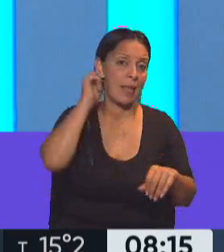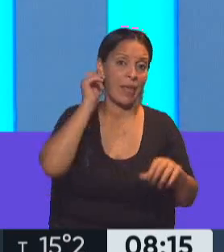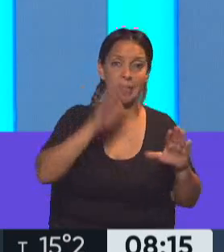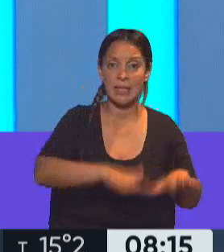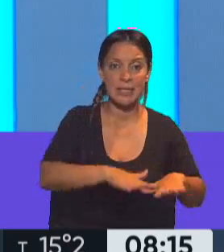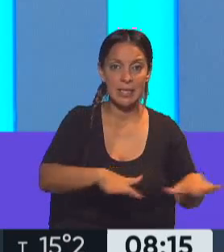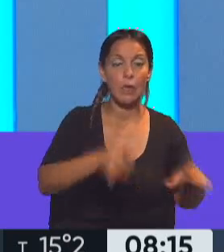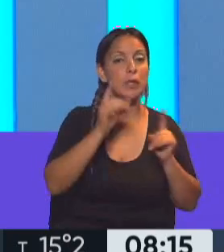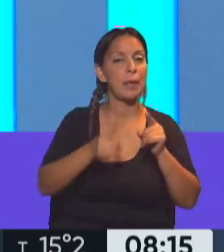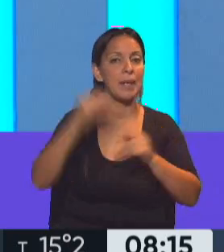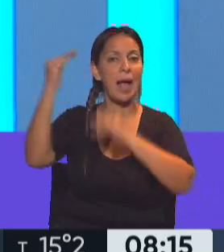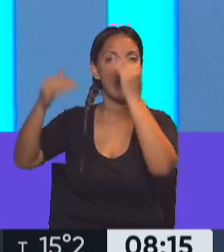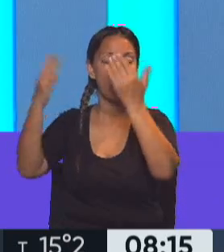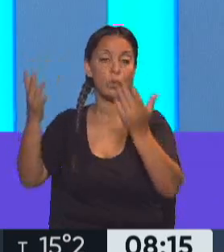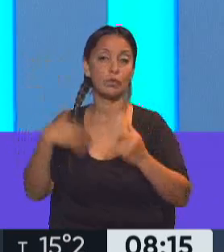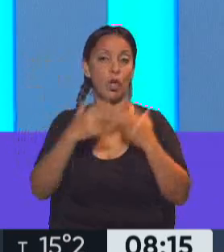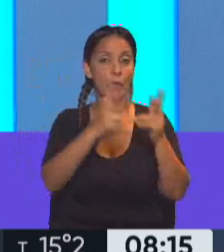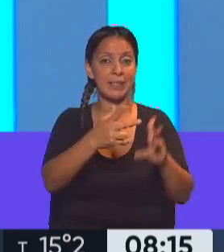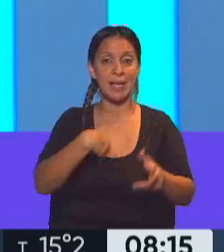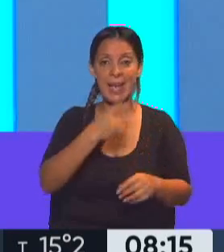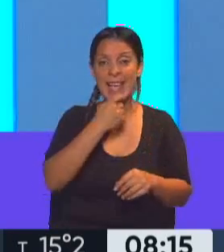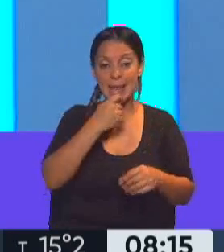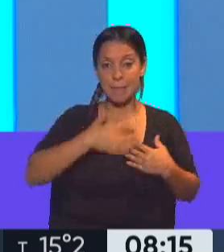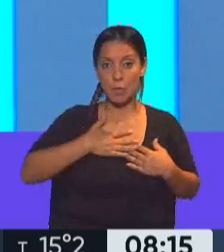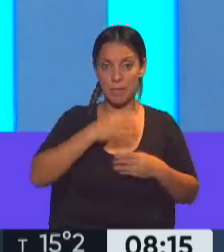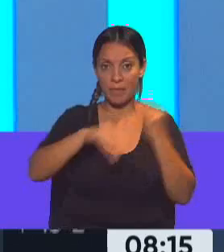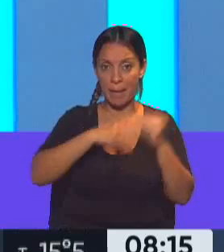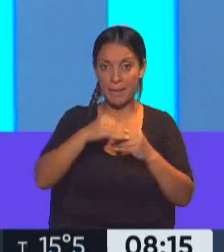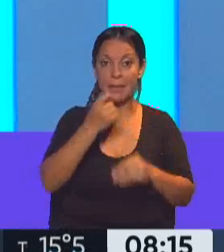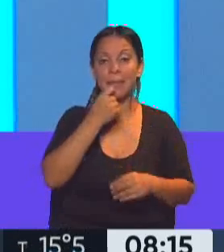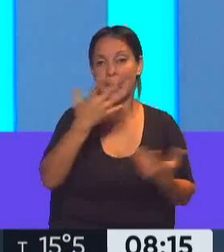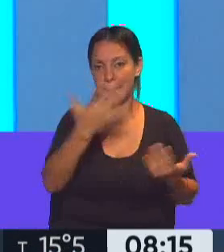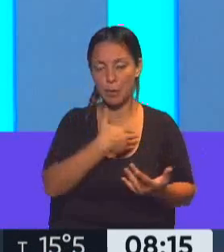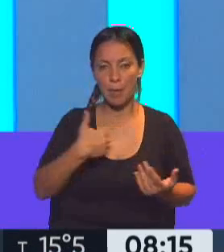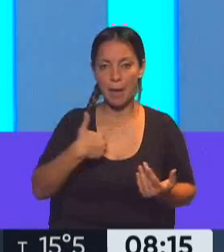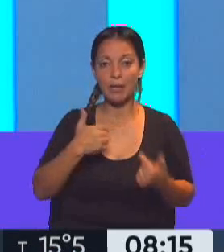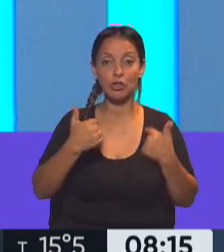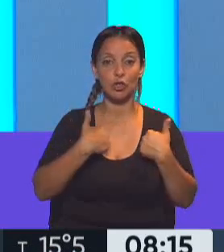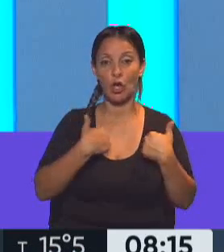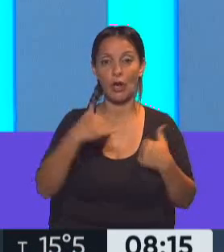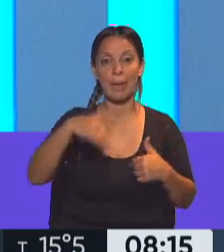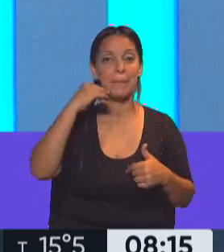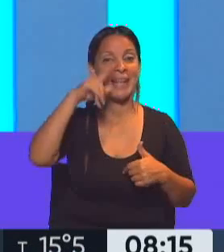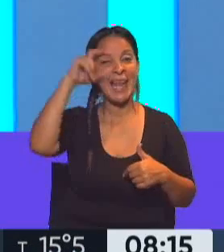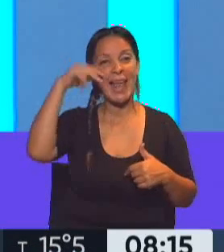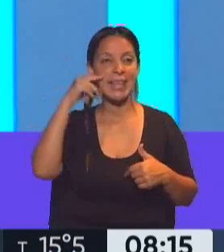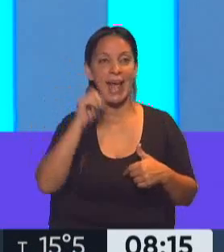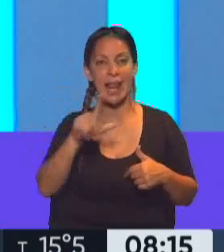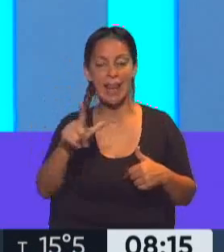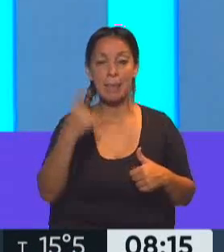sino también al mundo adulto. Pongo un ejemplo familiar, ¿no? Digo, mi familia, mi mamá, digo, yo soy millennial, mi mamá, digo, no